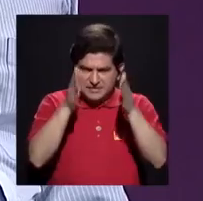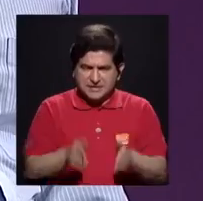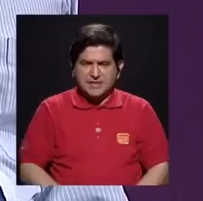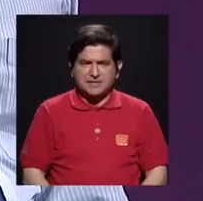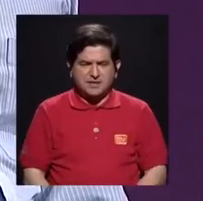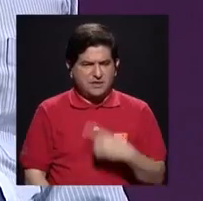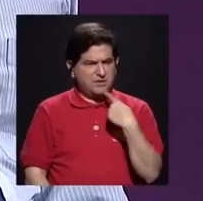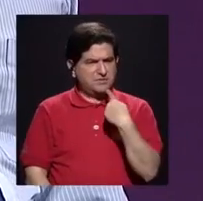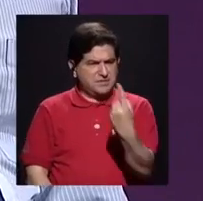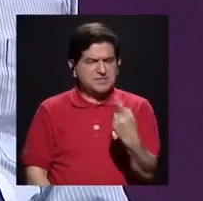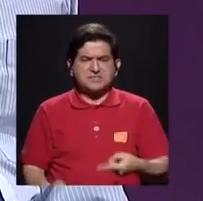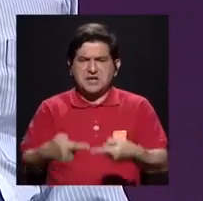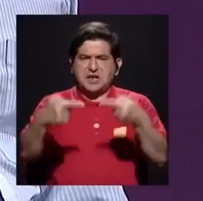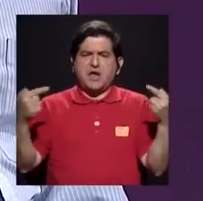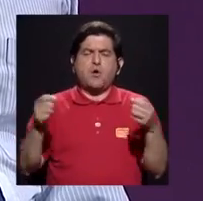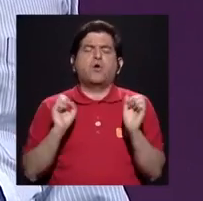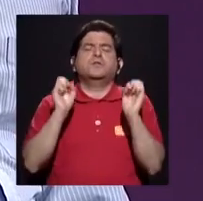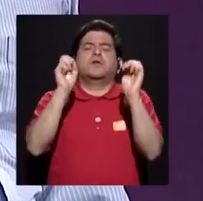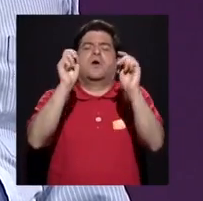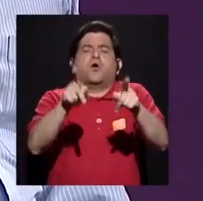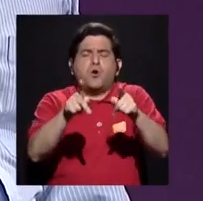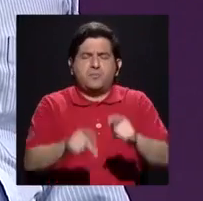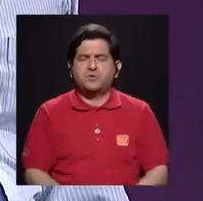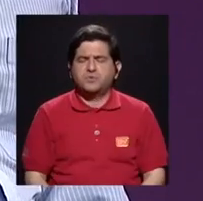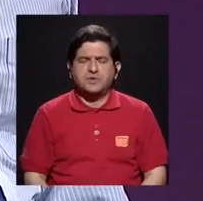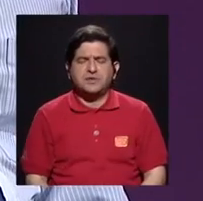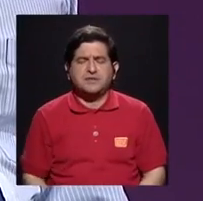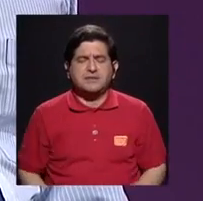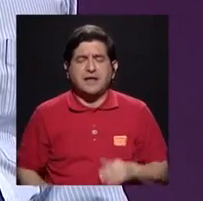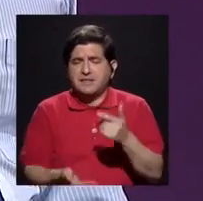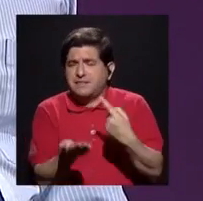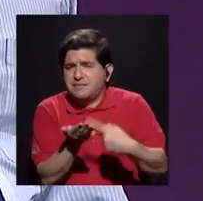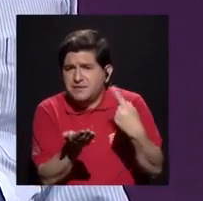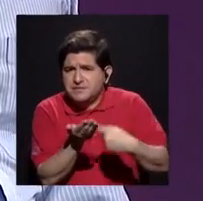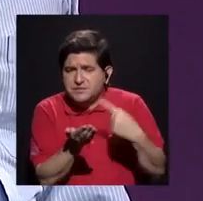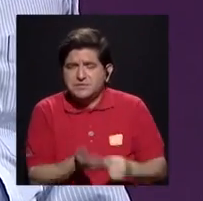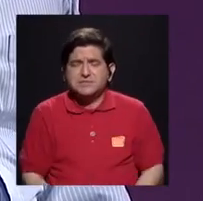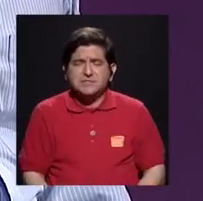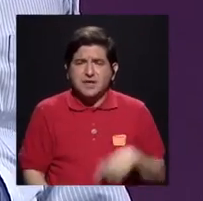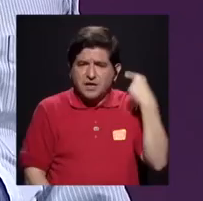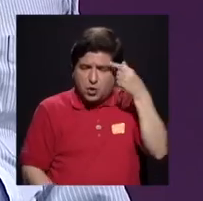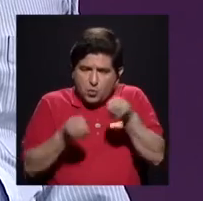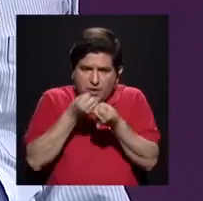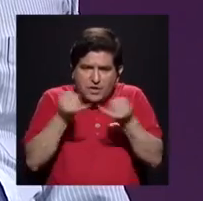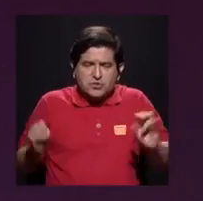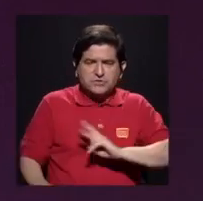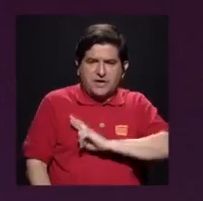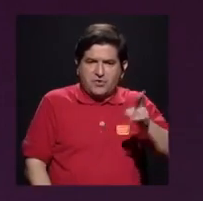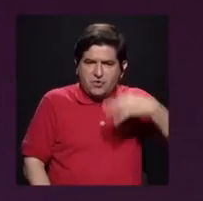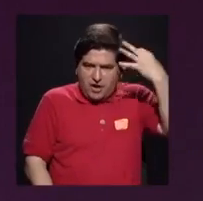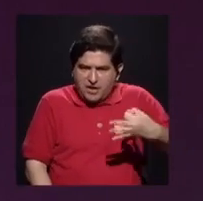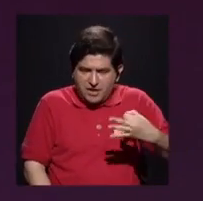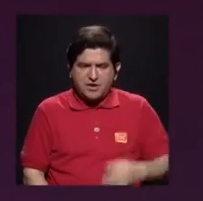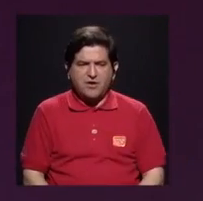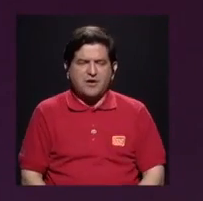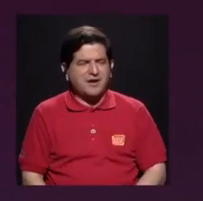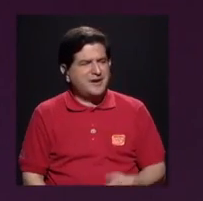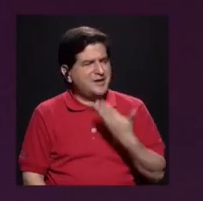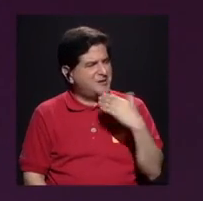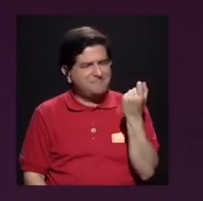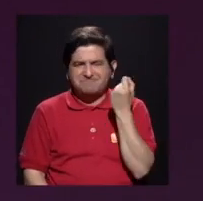en contra de siquiera la posibilidad de que se discuta en la laicidad del estado tiene que ver con un muy mal